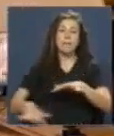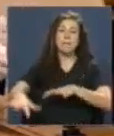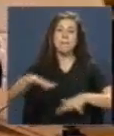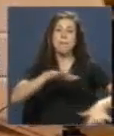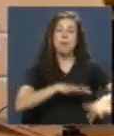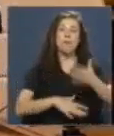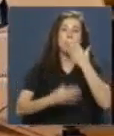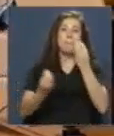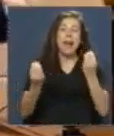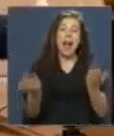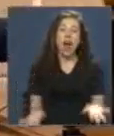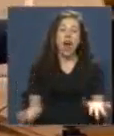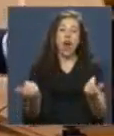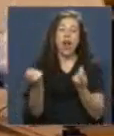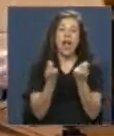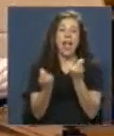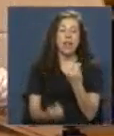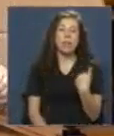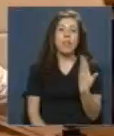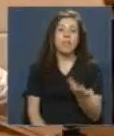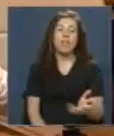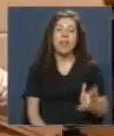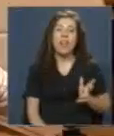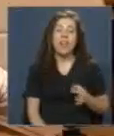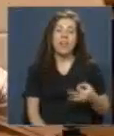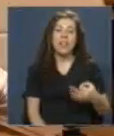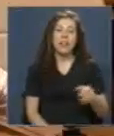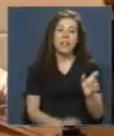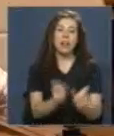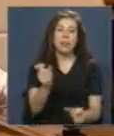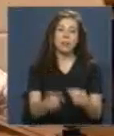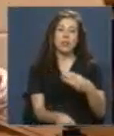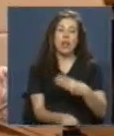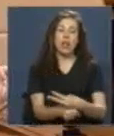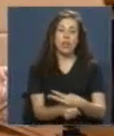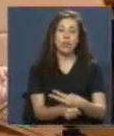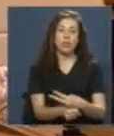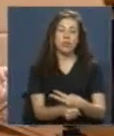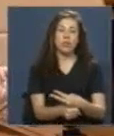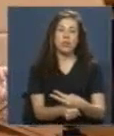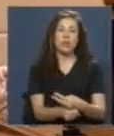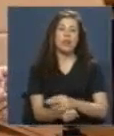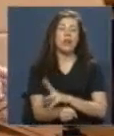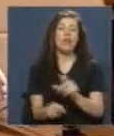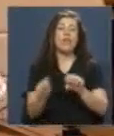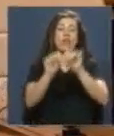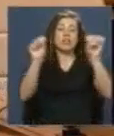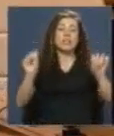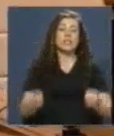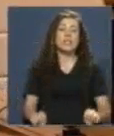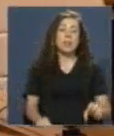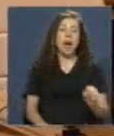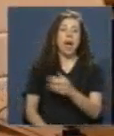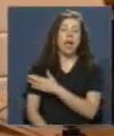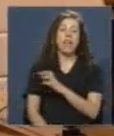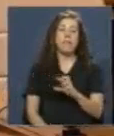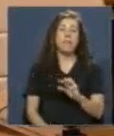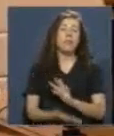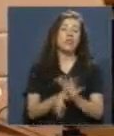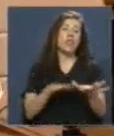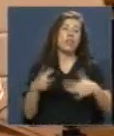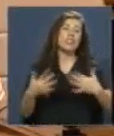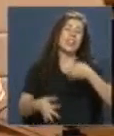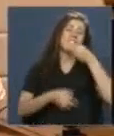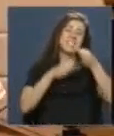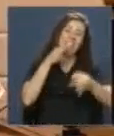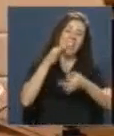economía, vamos a devolverle la dignidad a nuestros adultos mayores, que le robó el sistema de AFP por todo lo que se ha hablado